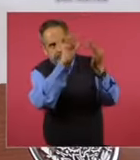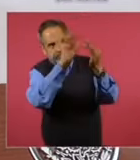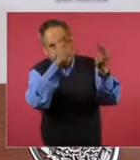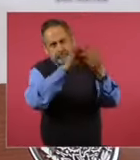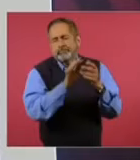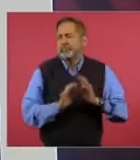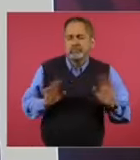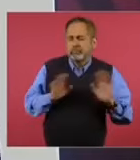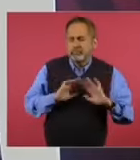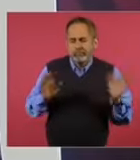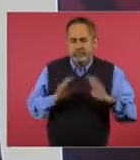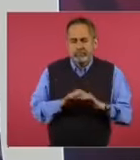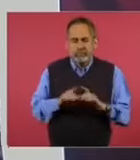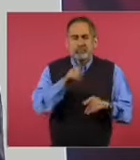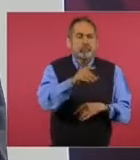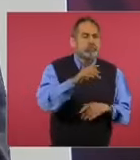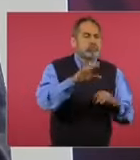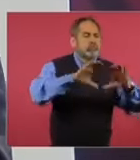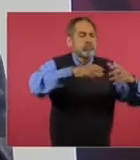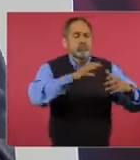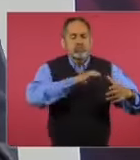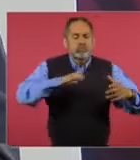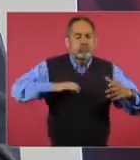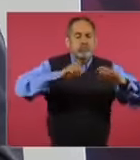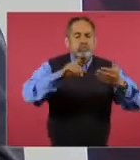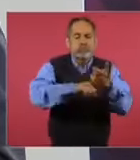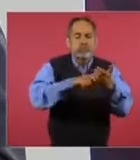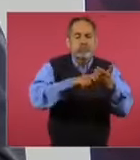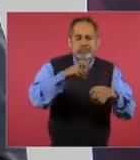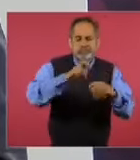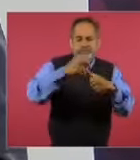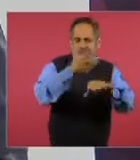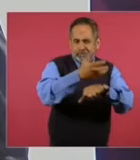o lo que hace el Congreso de Estados Unidos